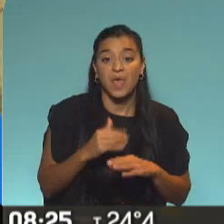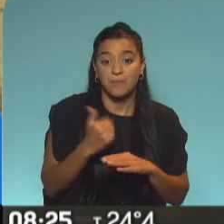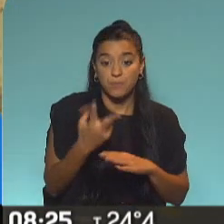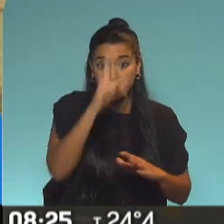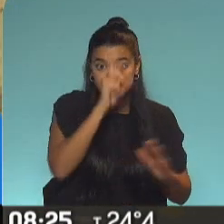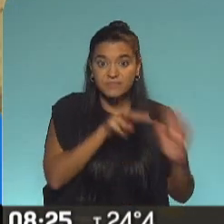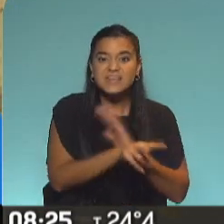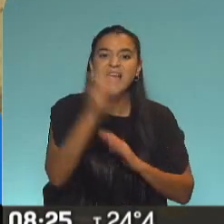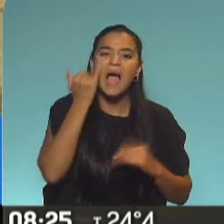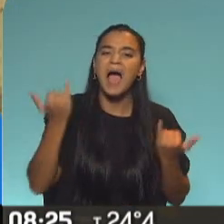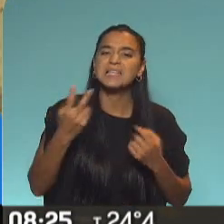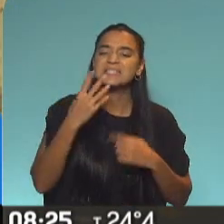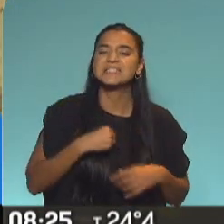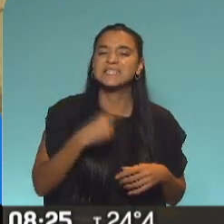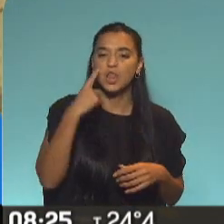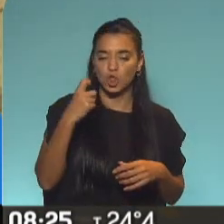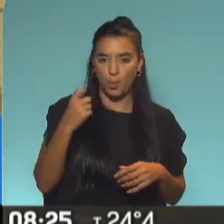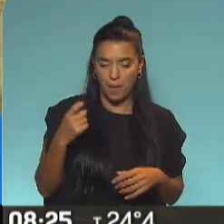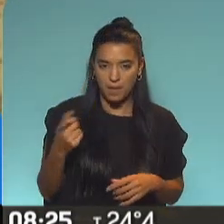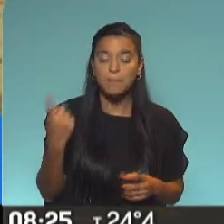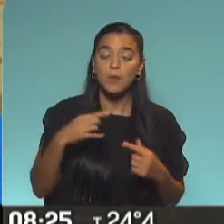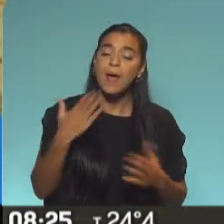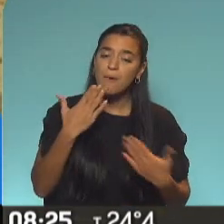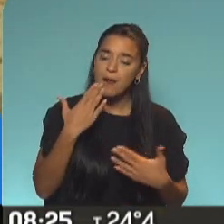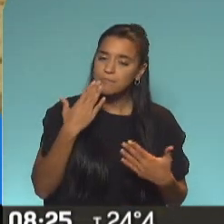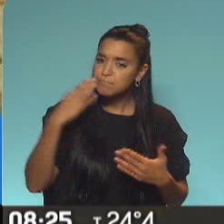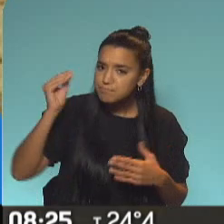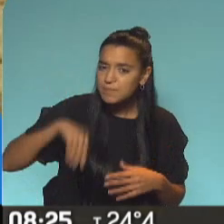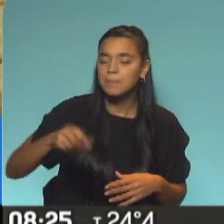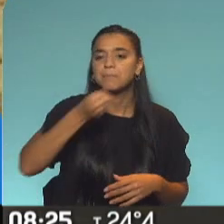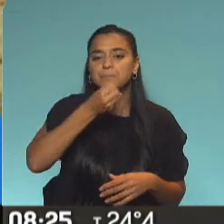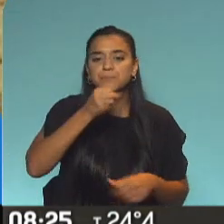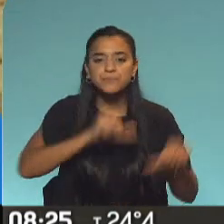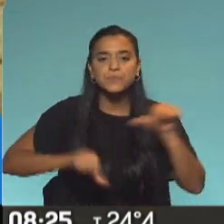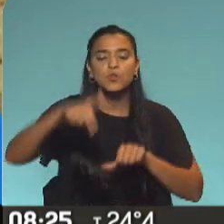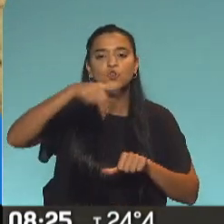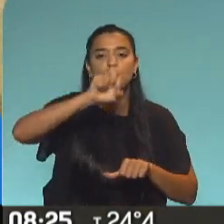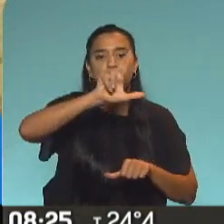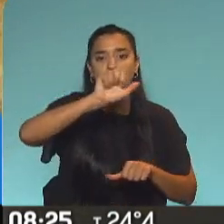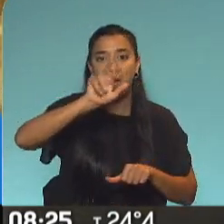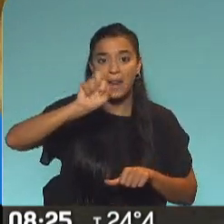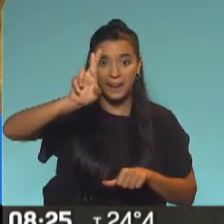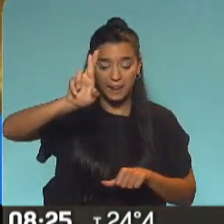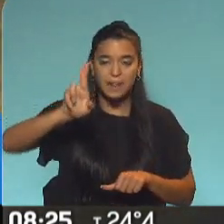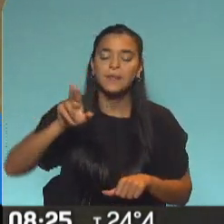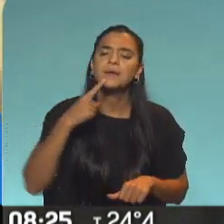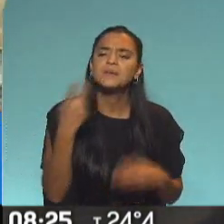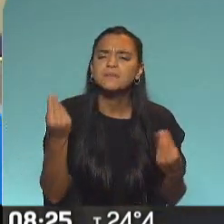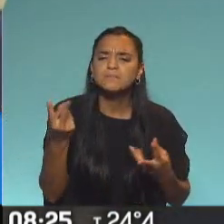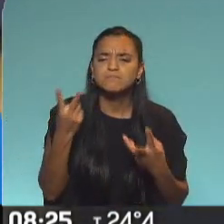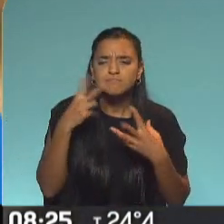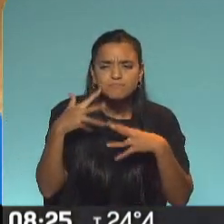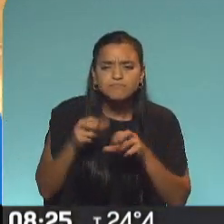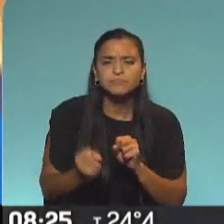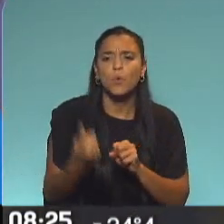había manifestado síntomas. Pero para hablar más sobre este tema estamos con la periodista científica Nora Barr. Nora, ¿qué diagnóstico se puede hacer